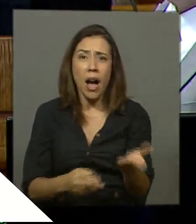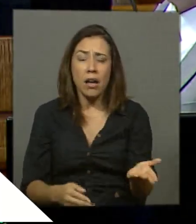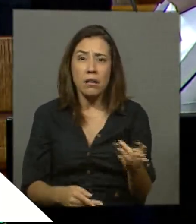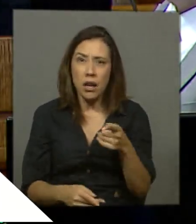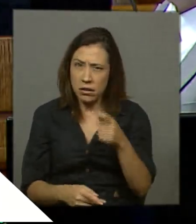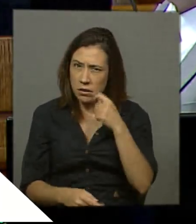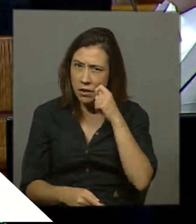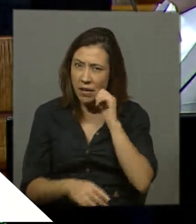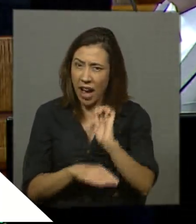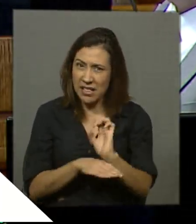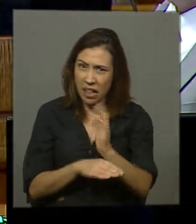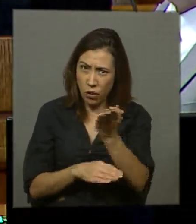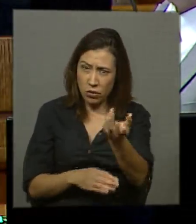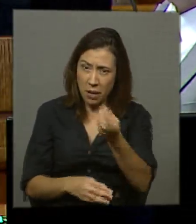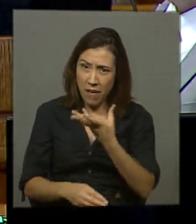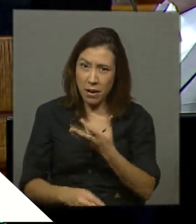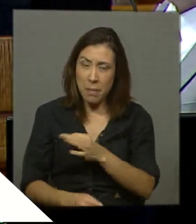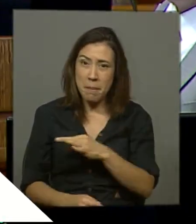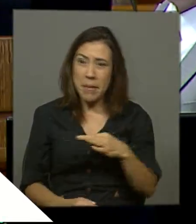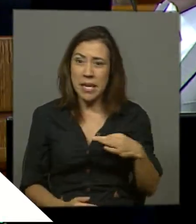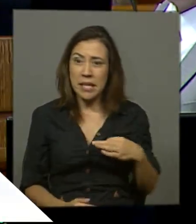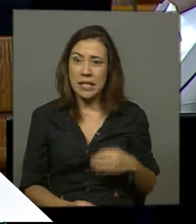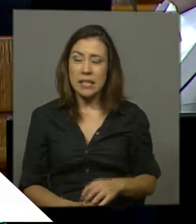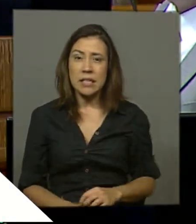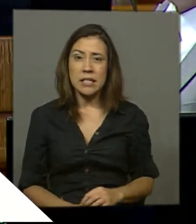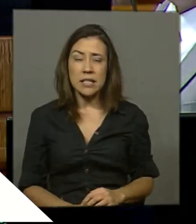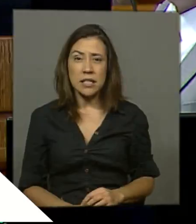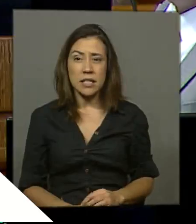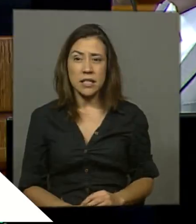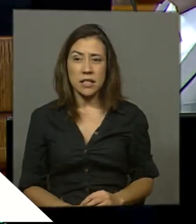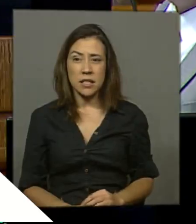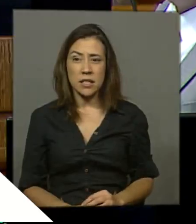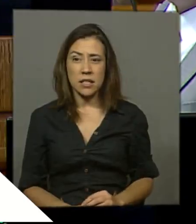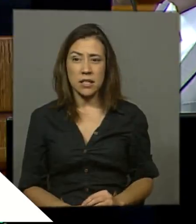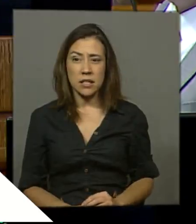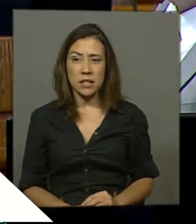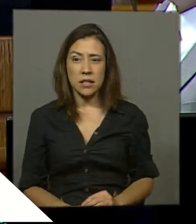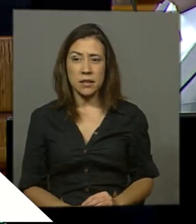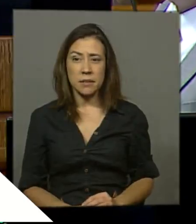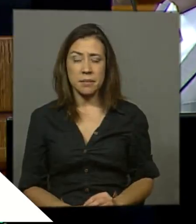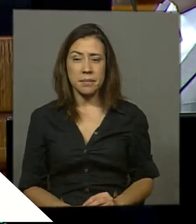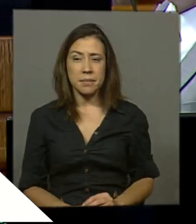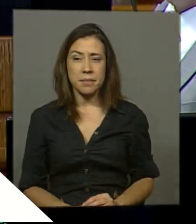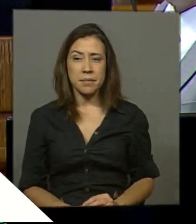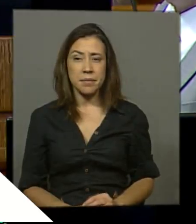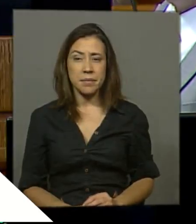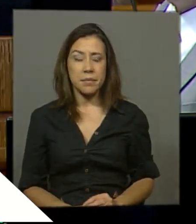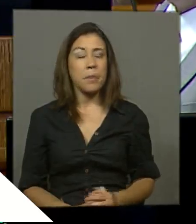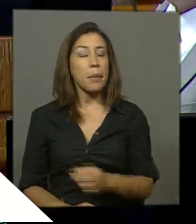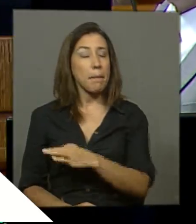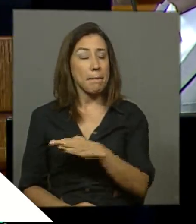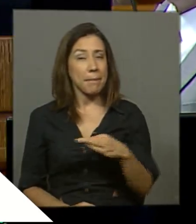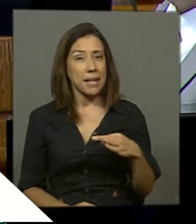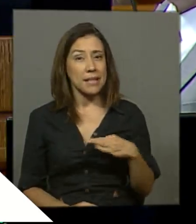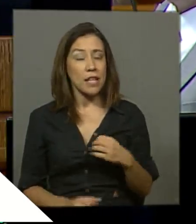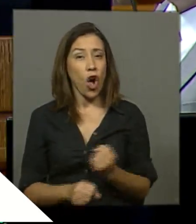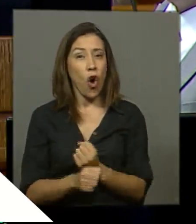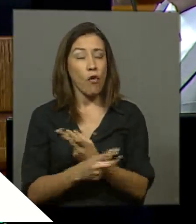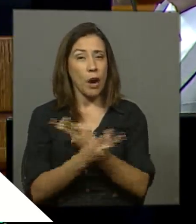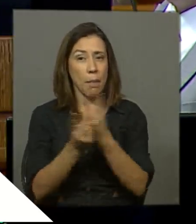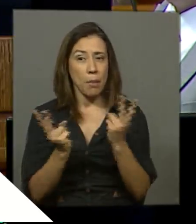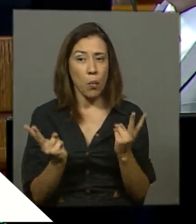estado del que usted me habla ministro ministro sabe qué más en la el la el Ministerio de Obras